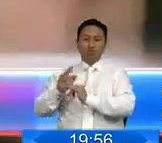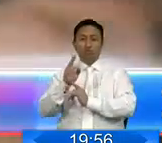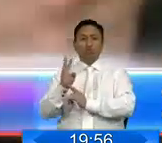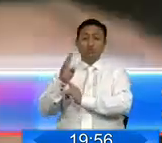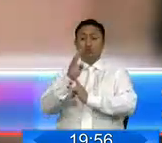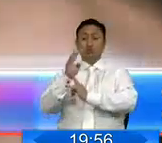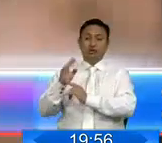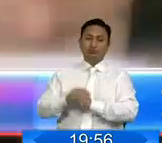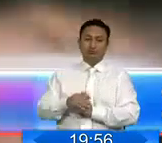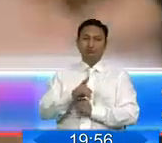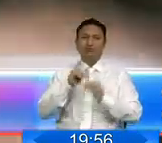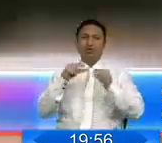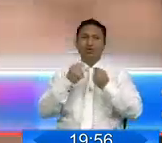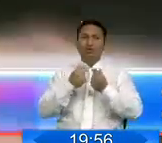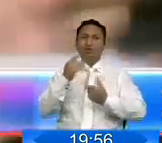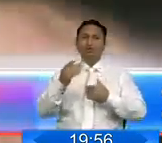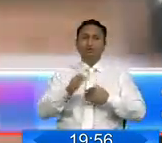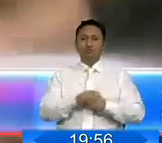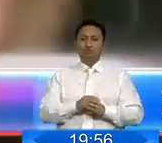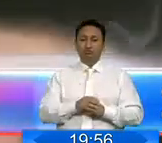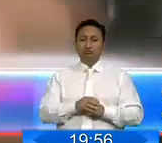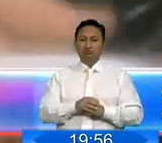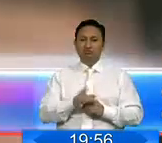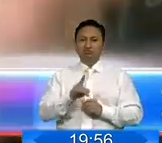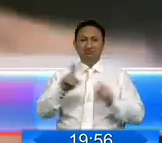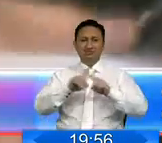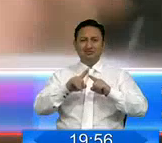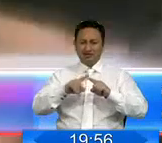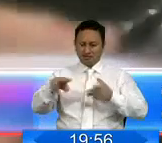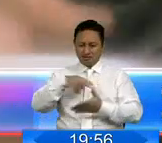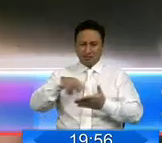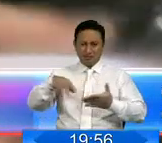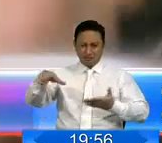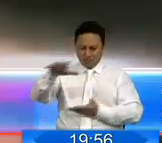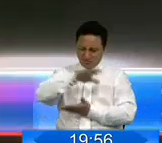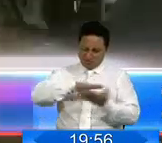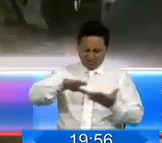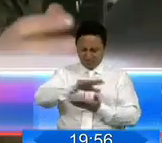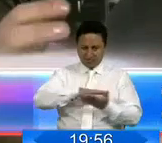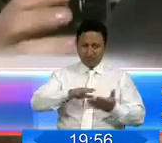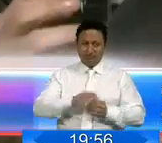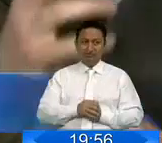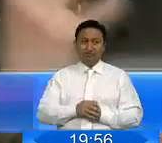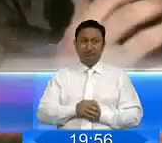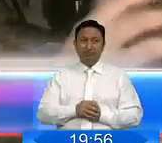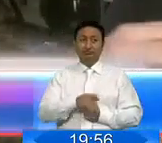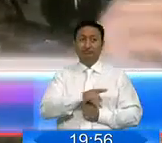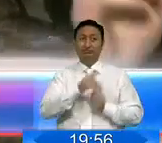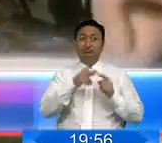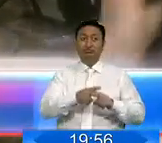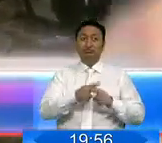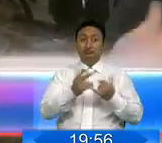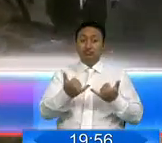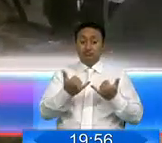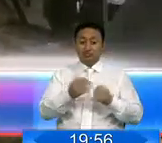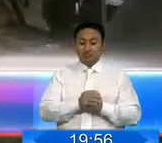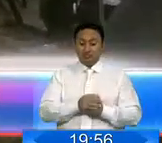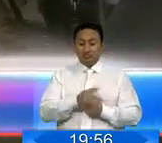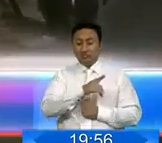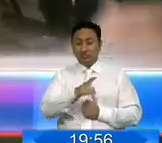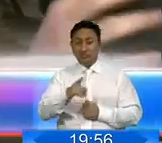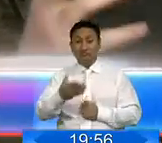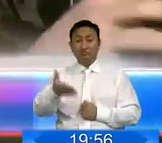interpretan con la banda, dice, es una fusión de varios ritmos. Empezamos a hacer lo que hacemos ahora, que es música celta